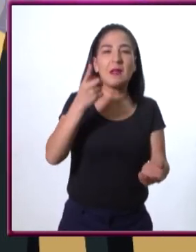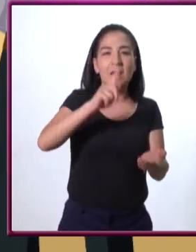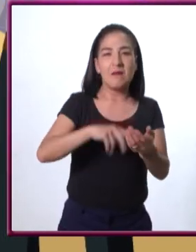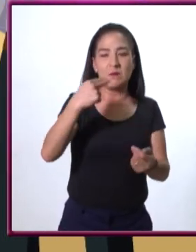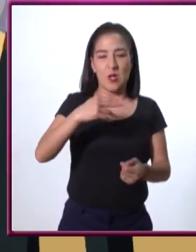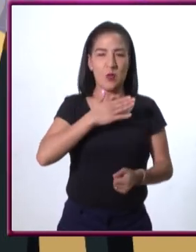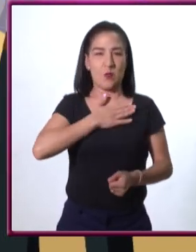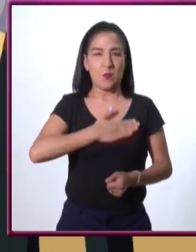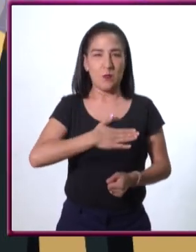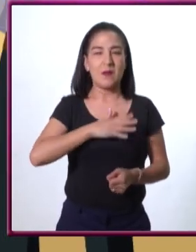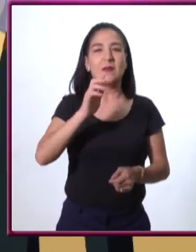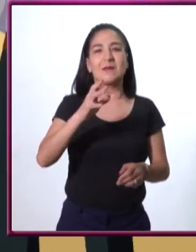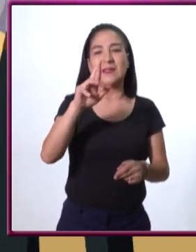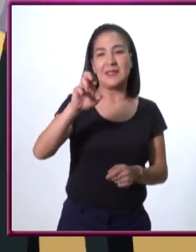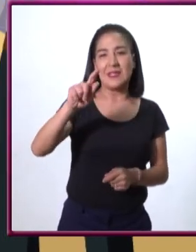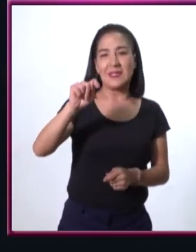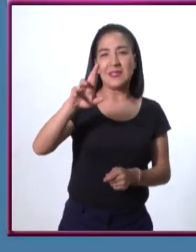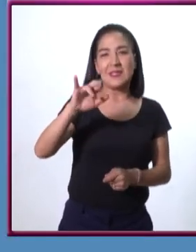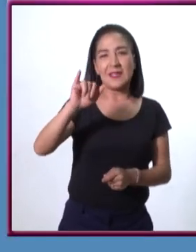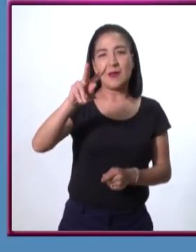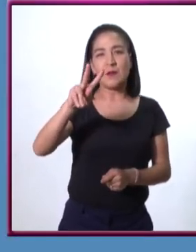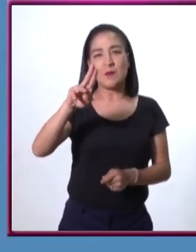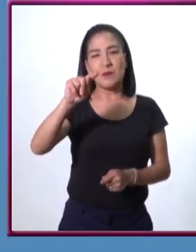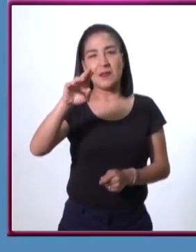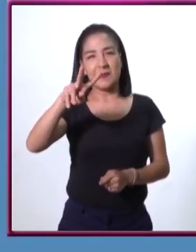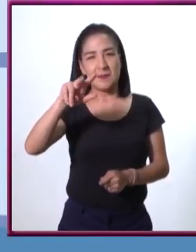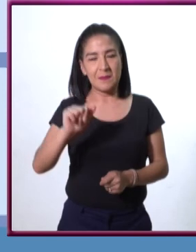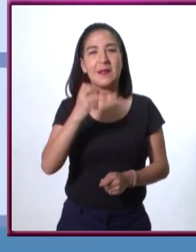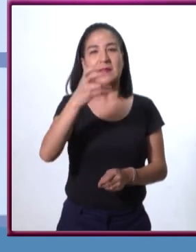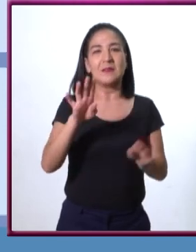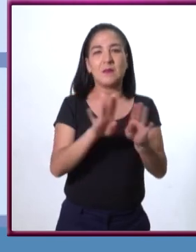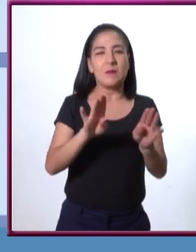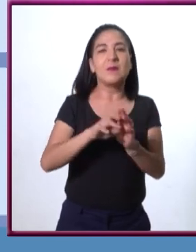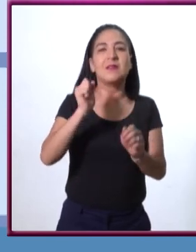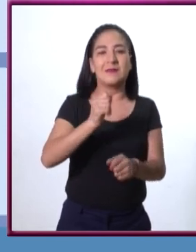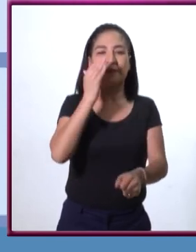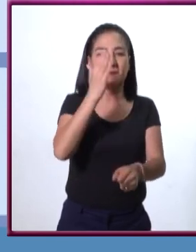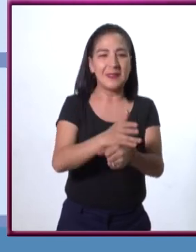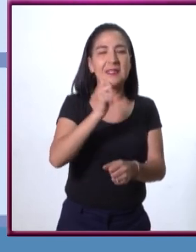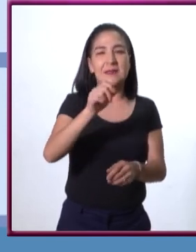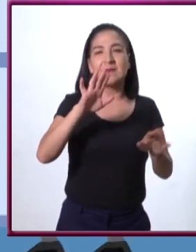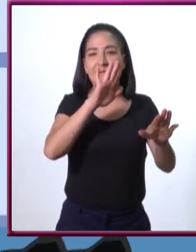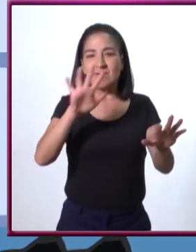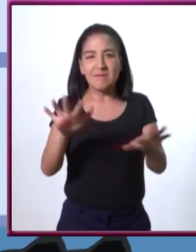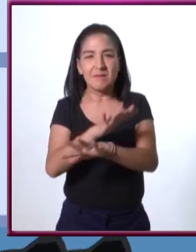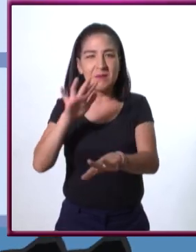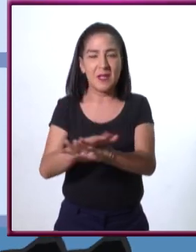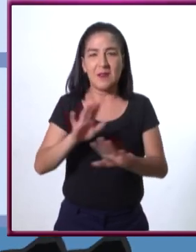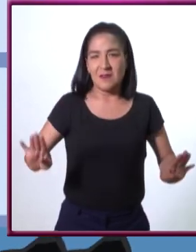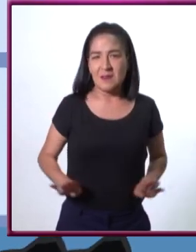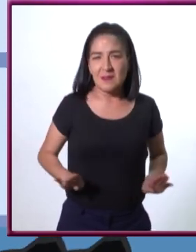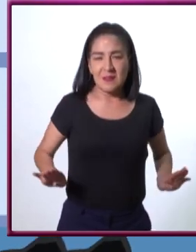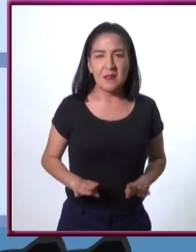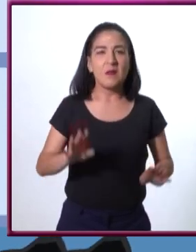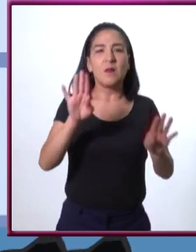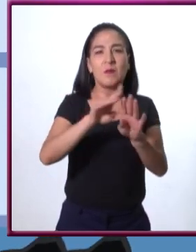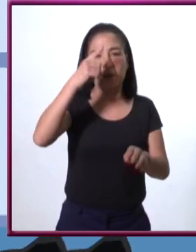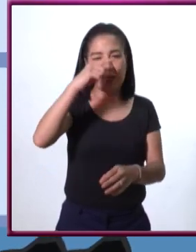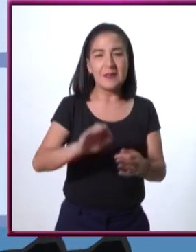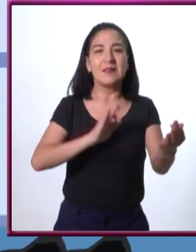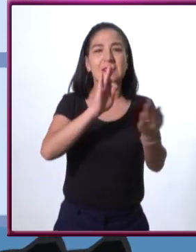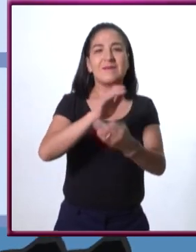llamada justicia retributiva. Pero, ¿el castigo es realmente efectivo para cambiar conductas? ¿Nos acerca a